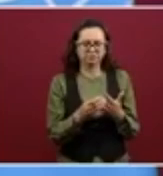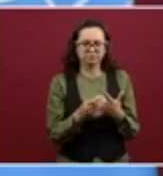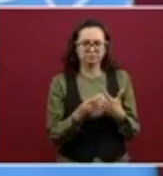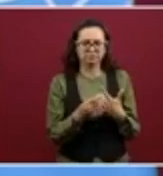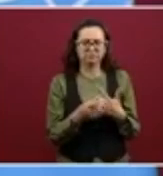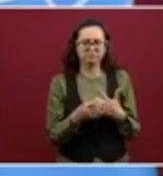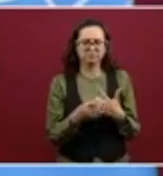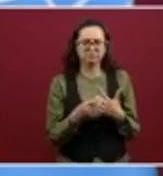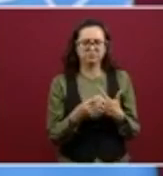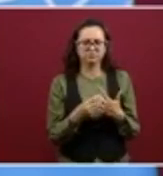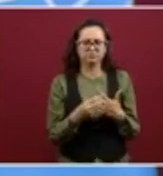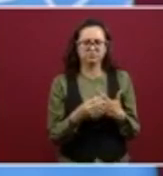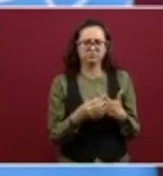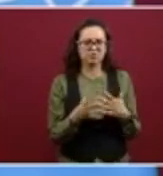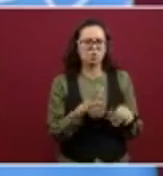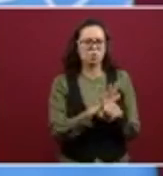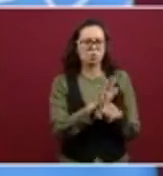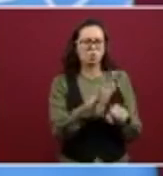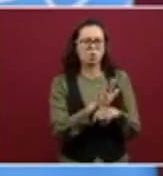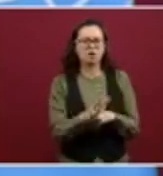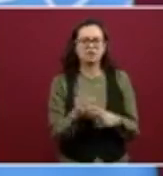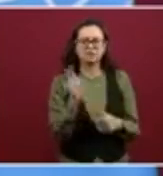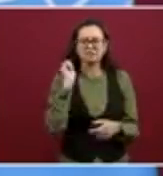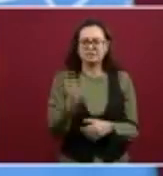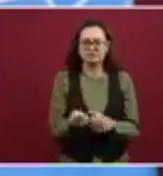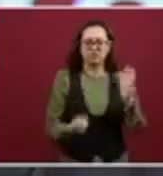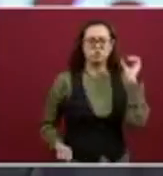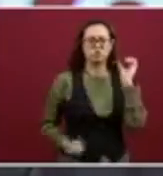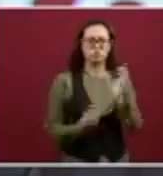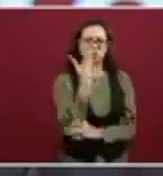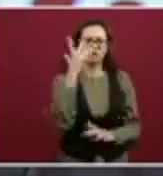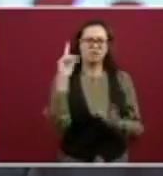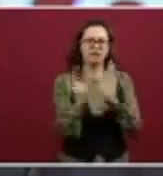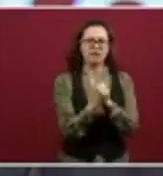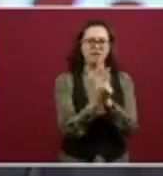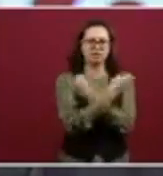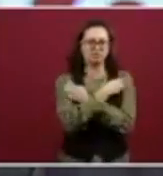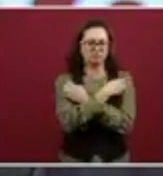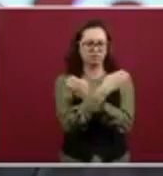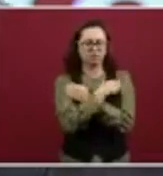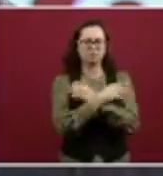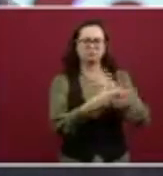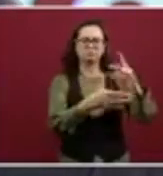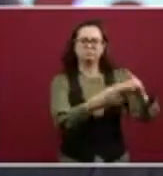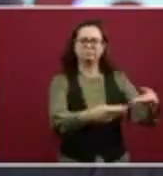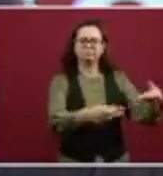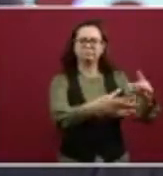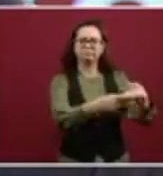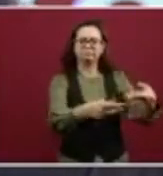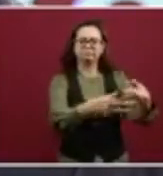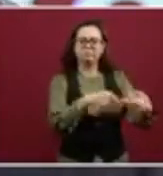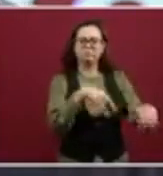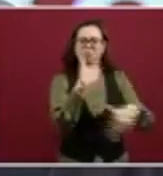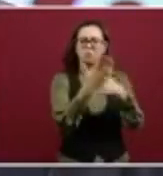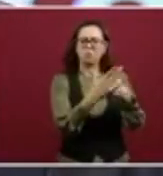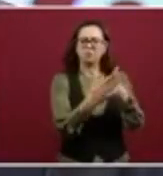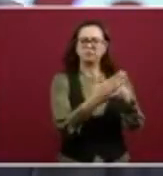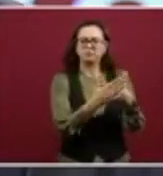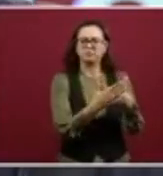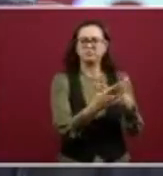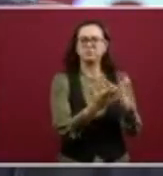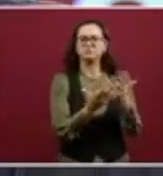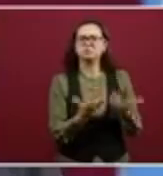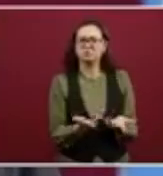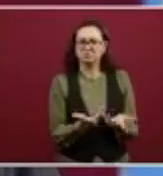cuál es la esencia de la nueva reforma educativa y cómo estamos pensando